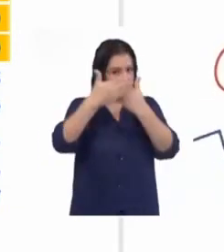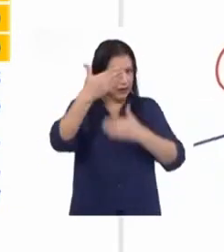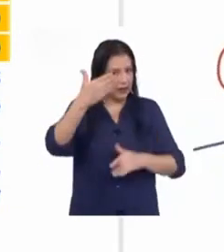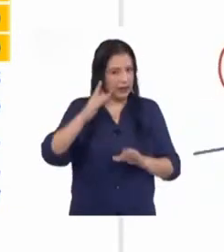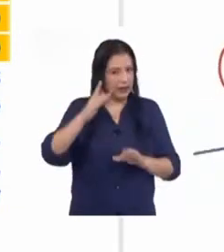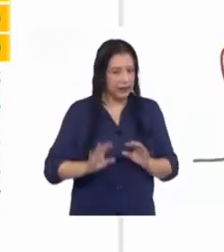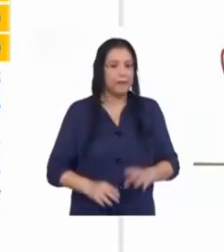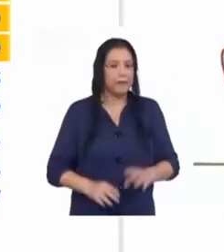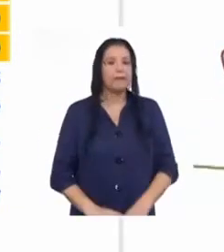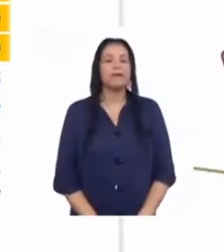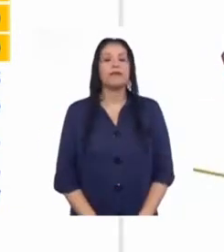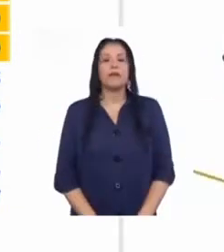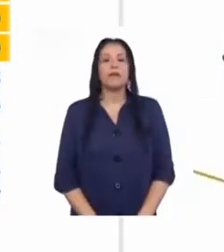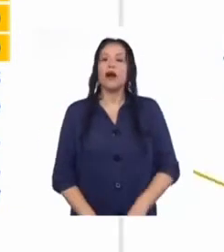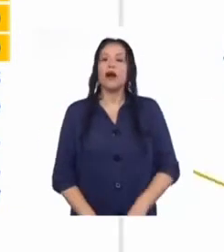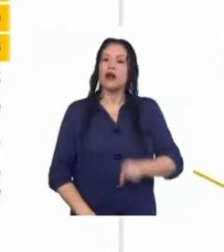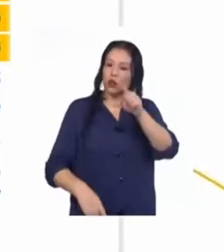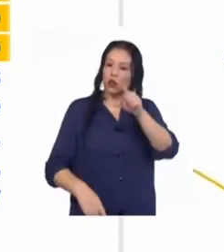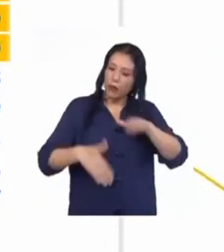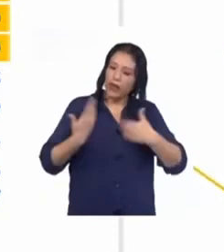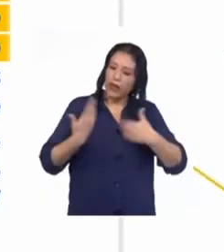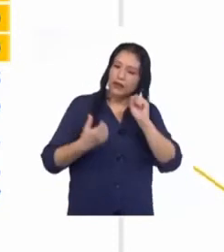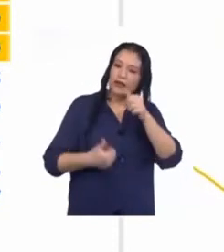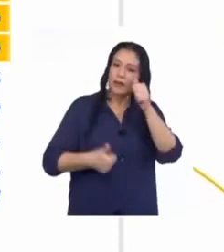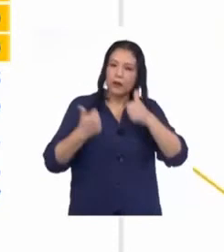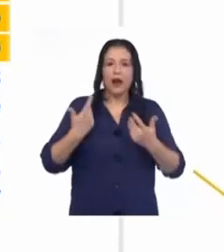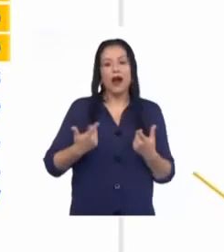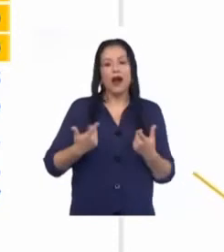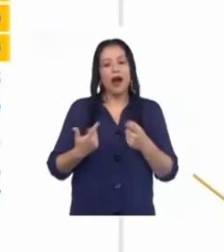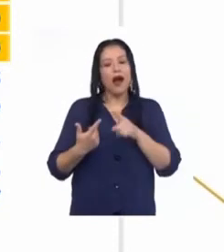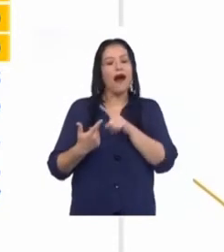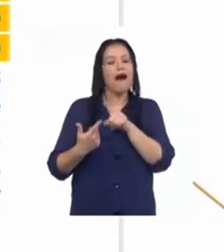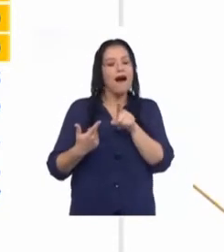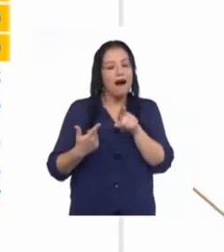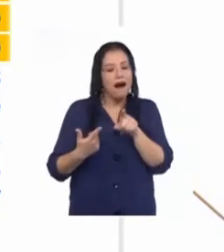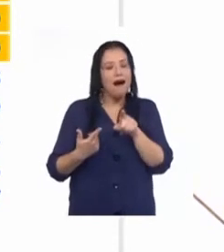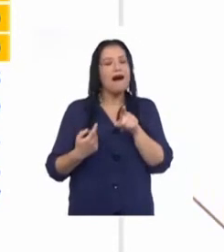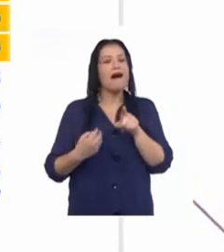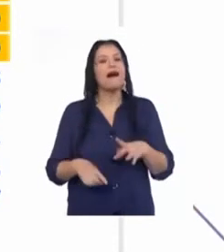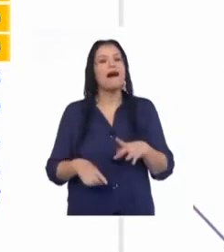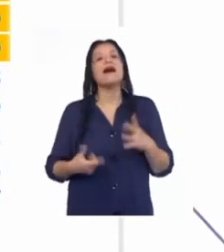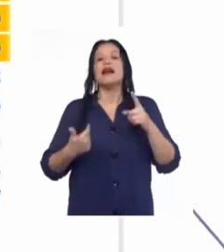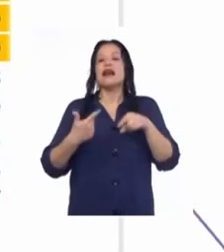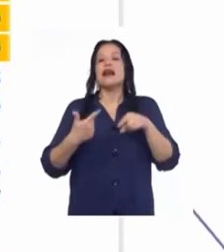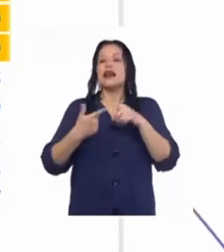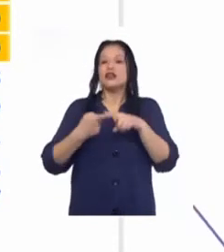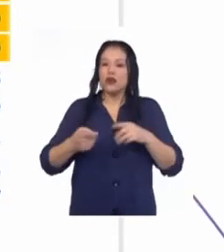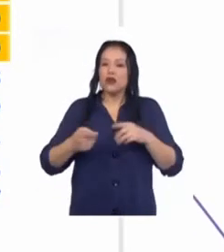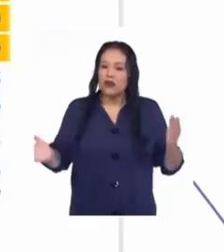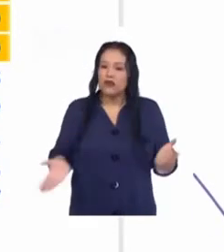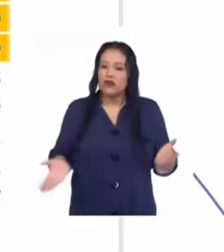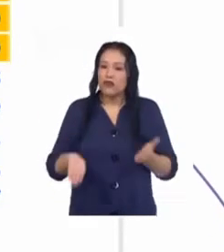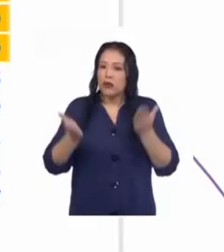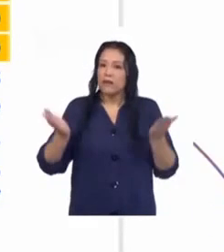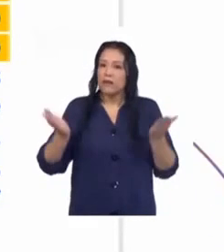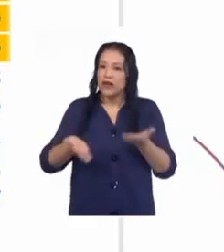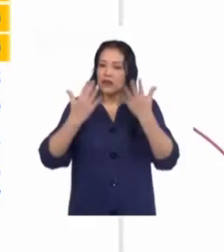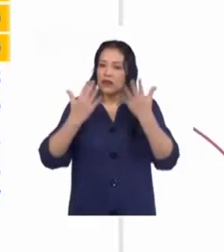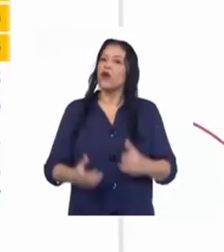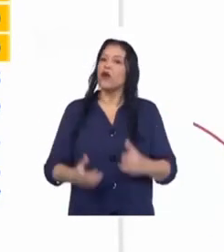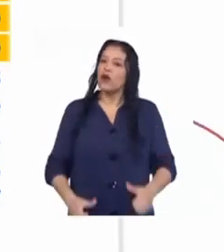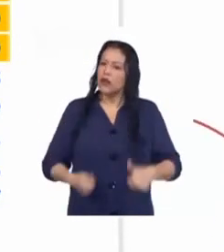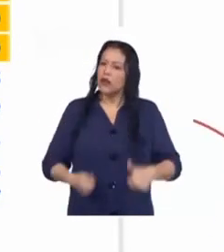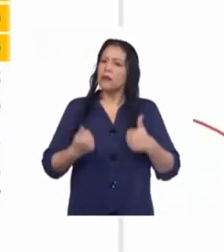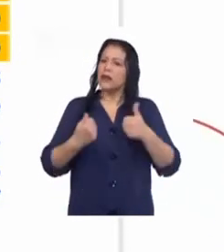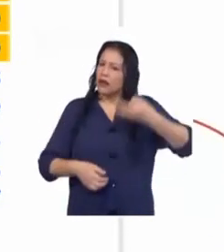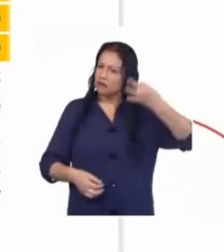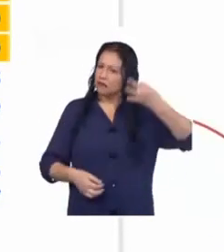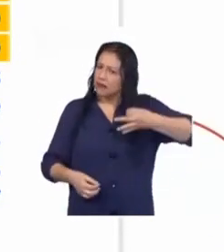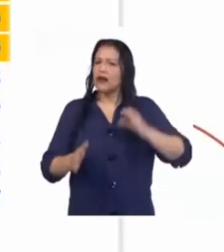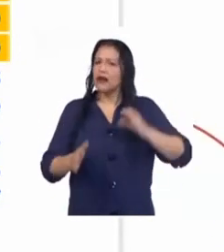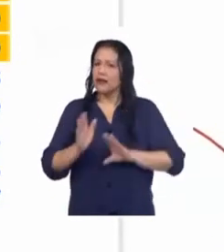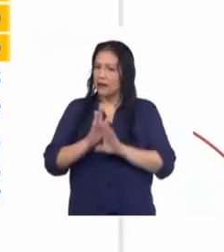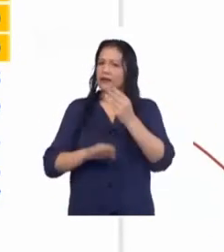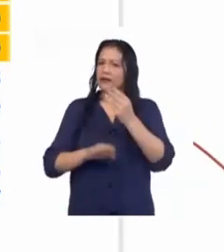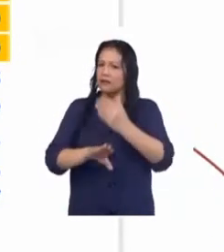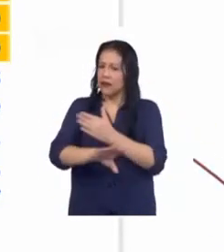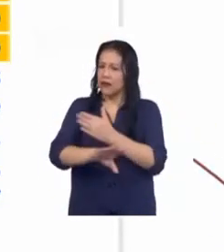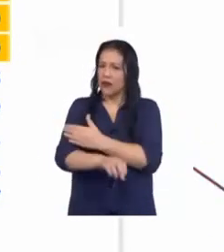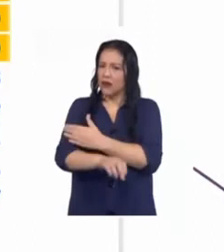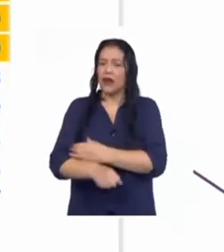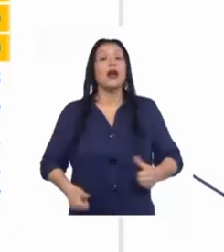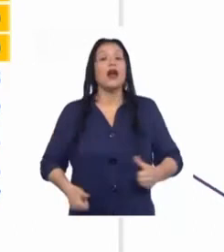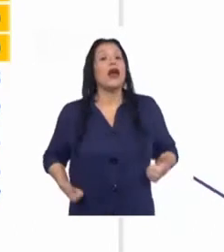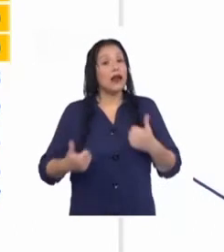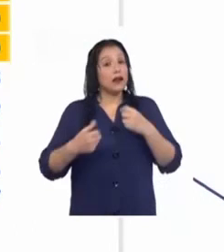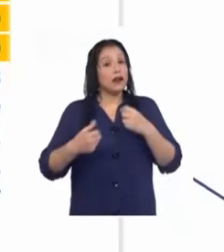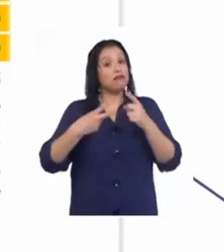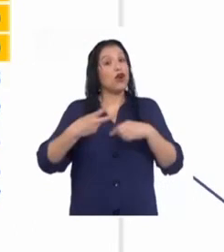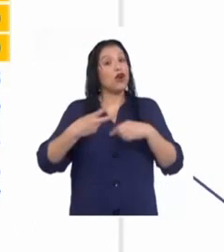sí, ¿puedes decirme cuáles son? Ahora sí, señala que son el fomento de niveles de vida más elevados, el pleno empleo